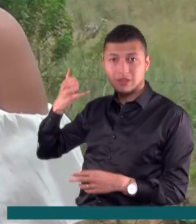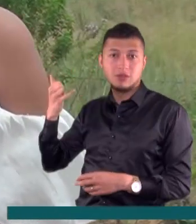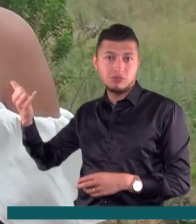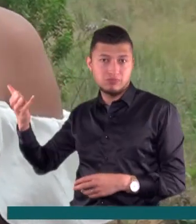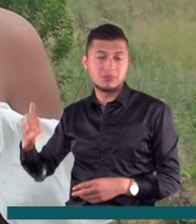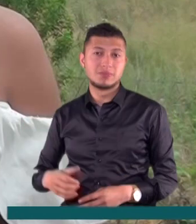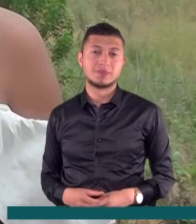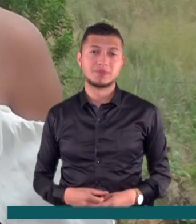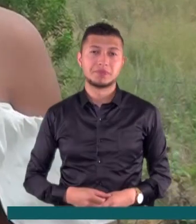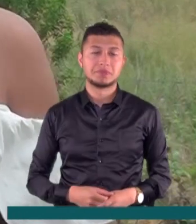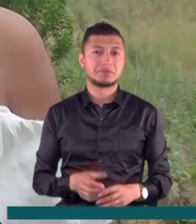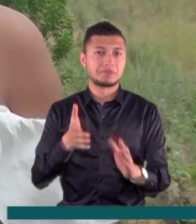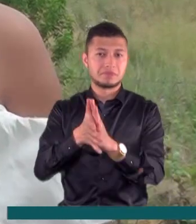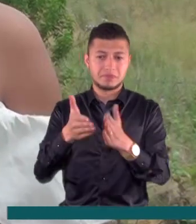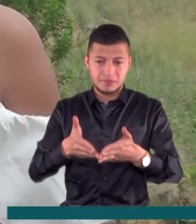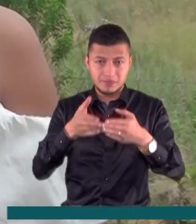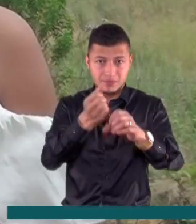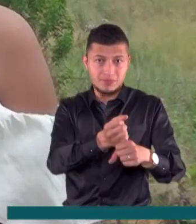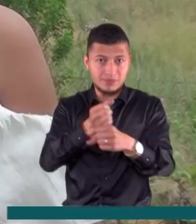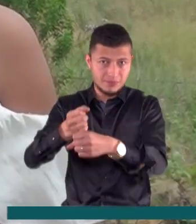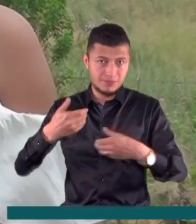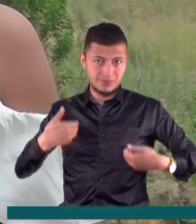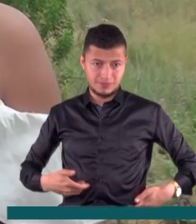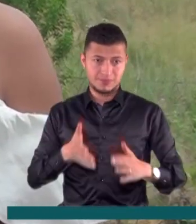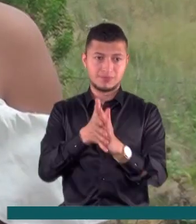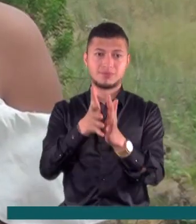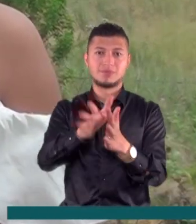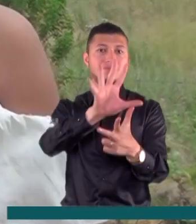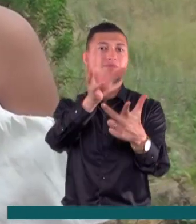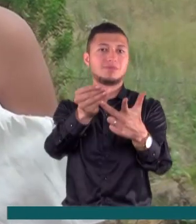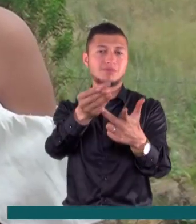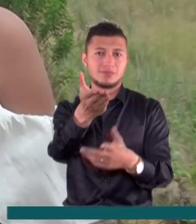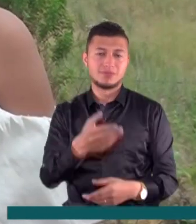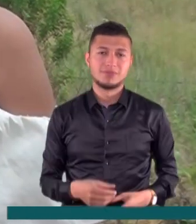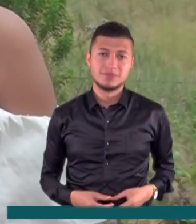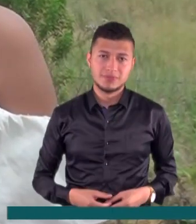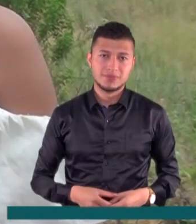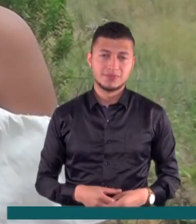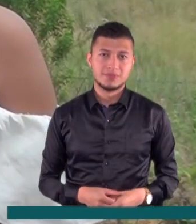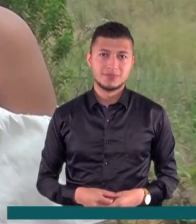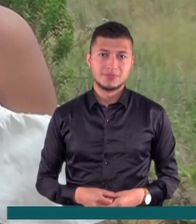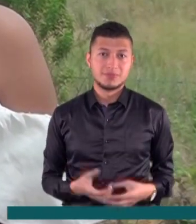germoplasma a través de AgroSavia. Desde Puerto Carreño, Vichada, informó Caterín Vargas para Enlace 13.